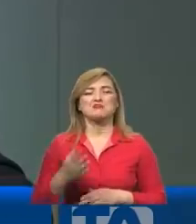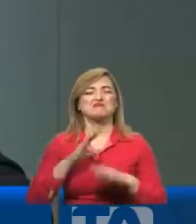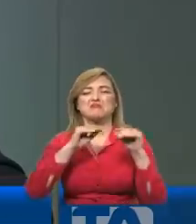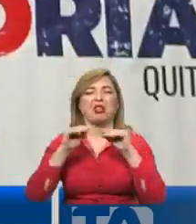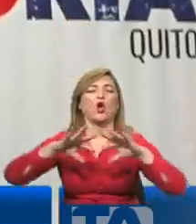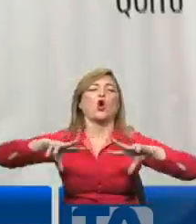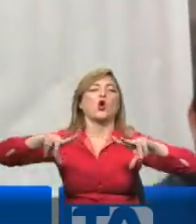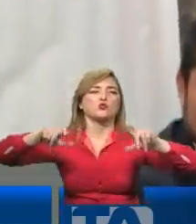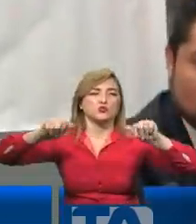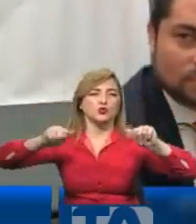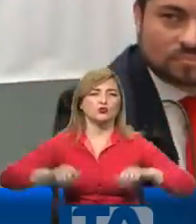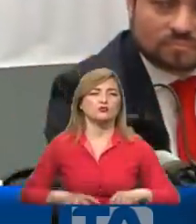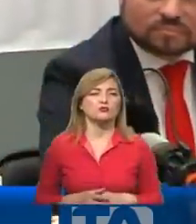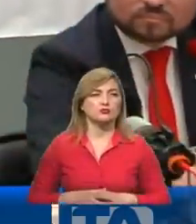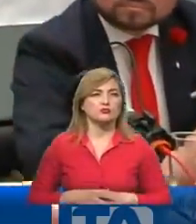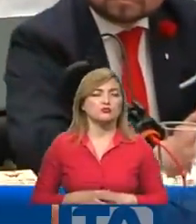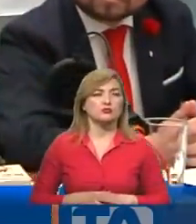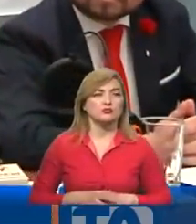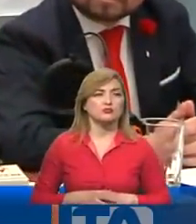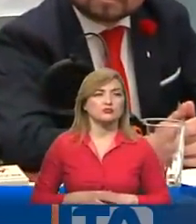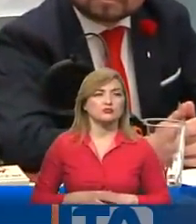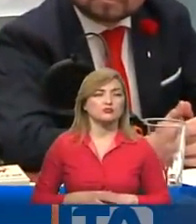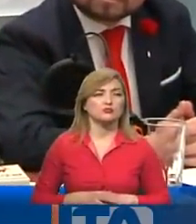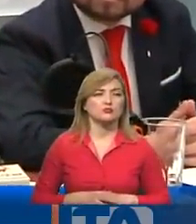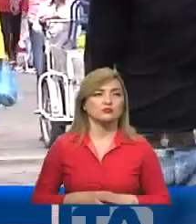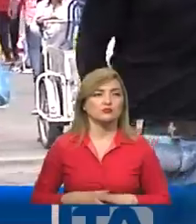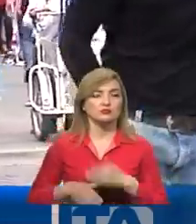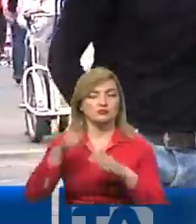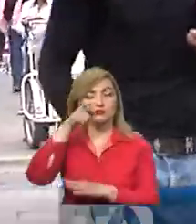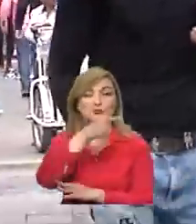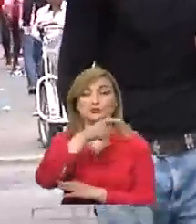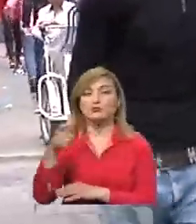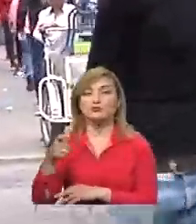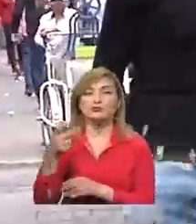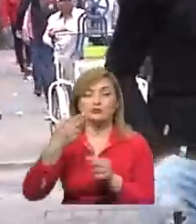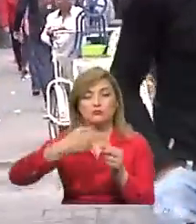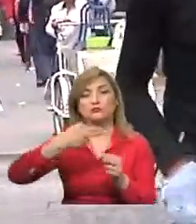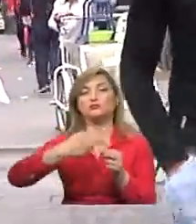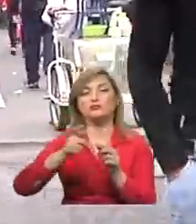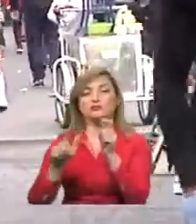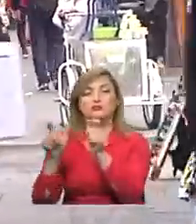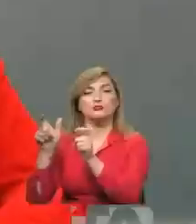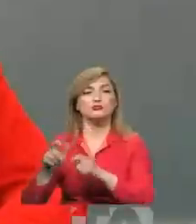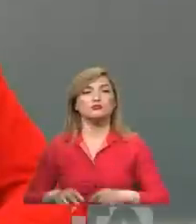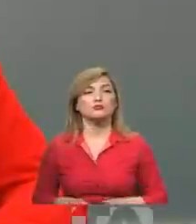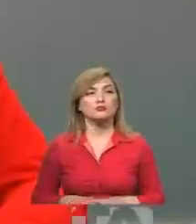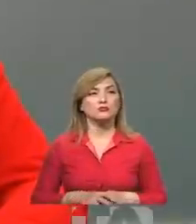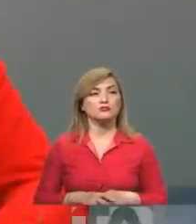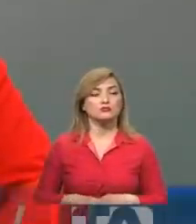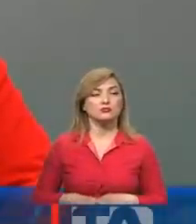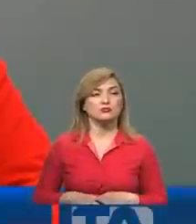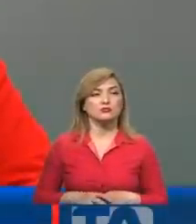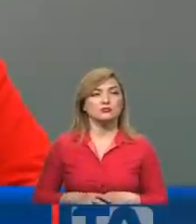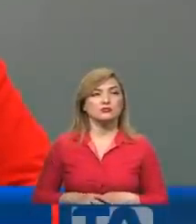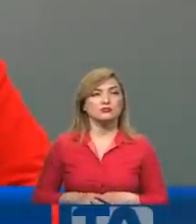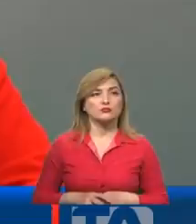escándalos de corrupción. La plataforma también propone realizar un proceso de veedurías donde participe la ciudadanía. ¿Qué es lo que pasa